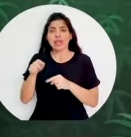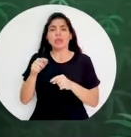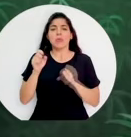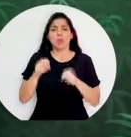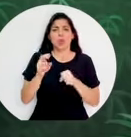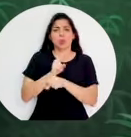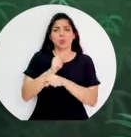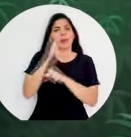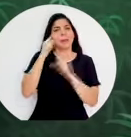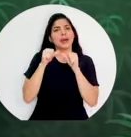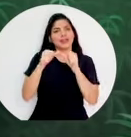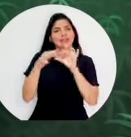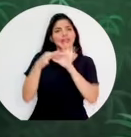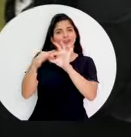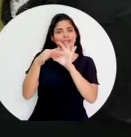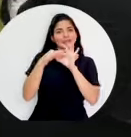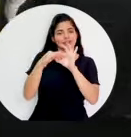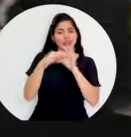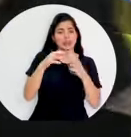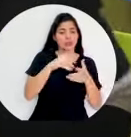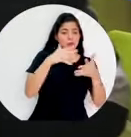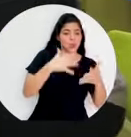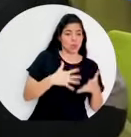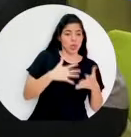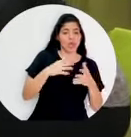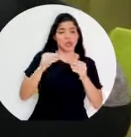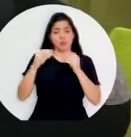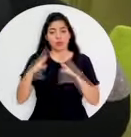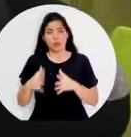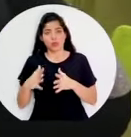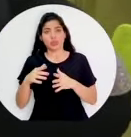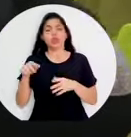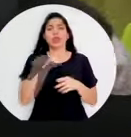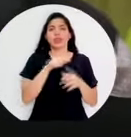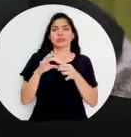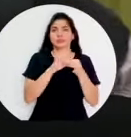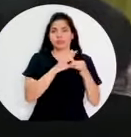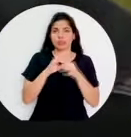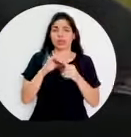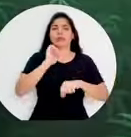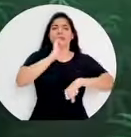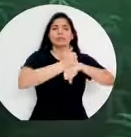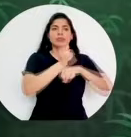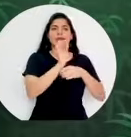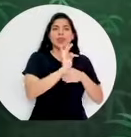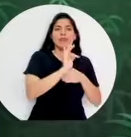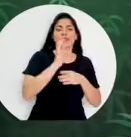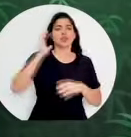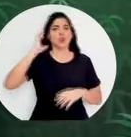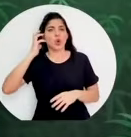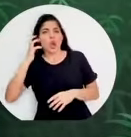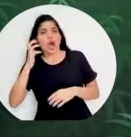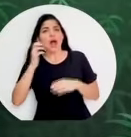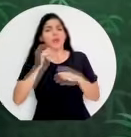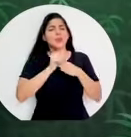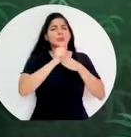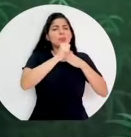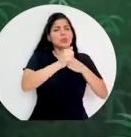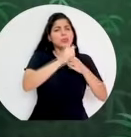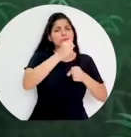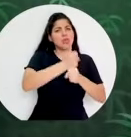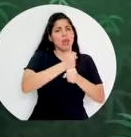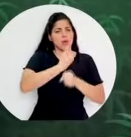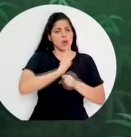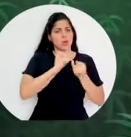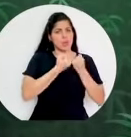para mantener la relación docente-estudiantado. Hemos creado programas de televisión, de radio, guías de